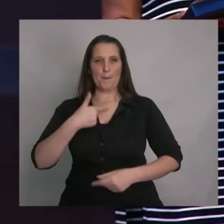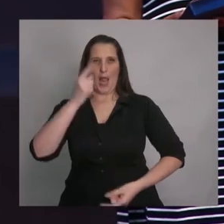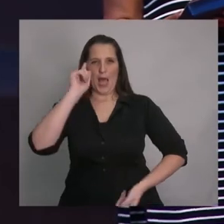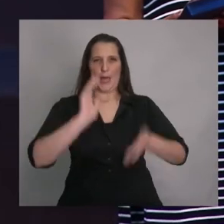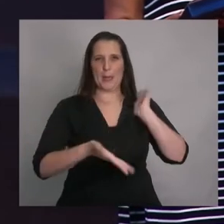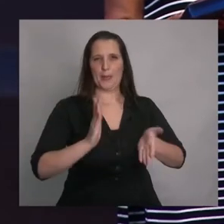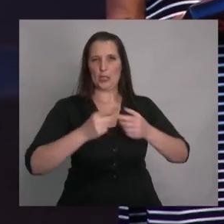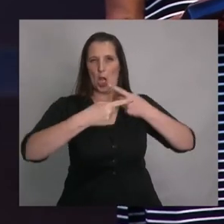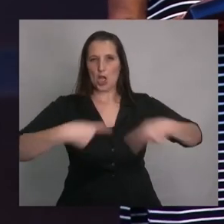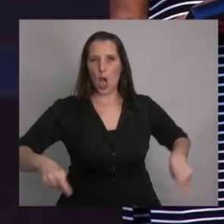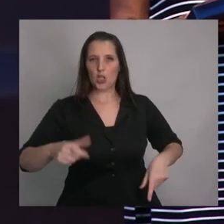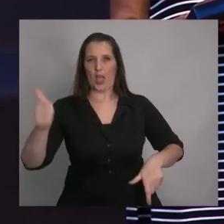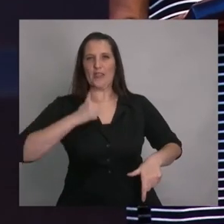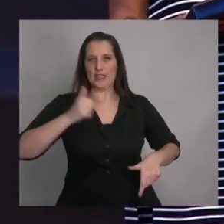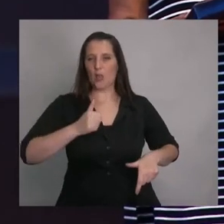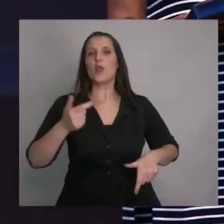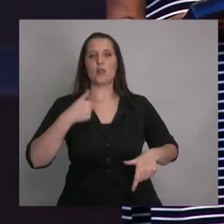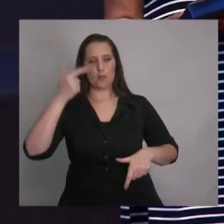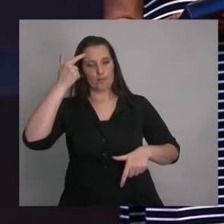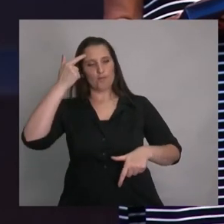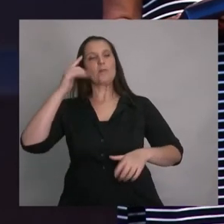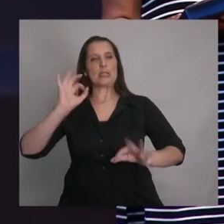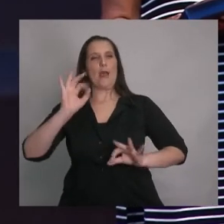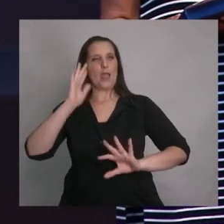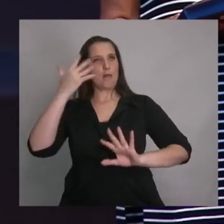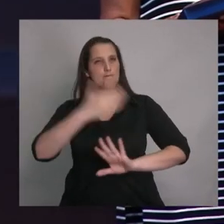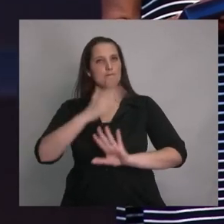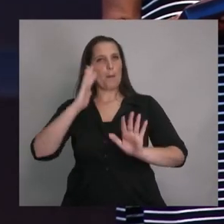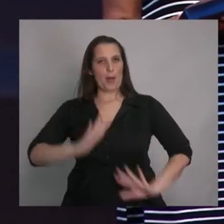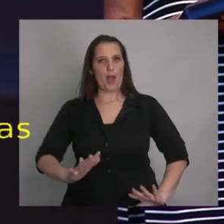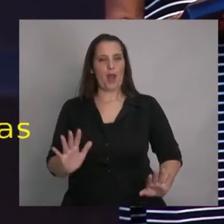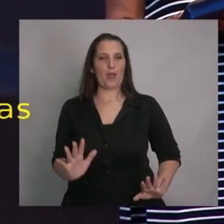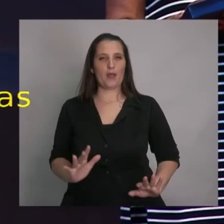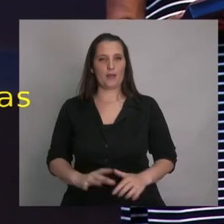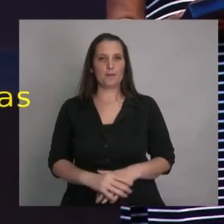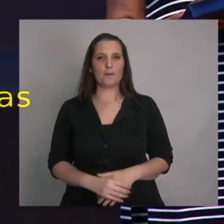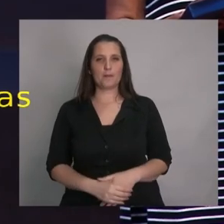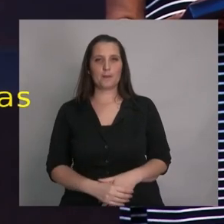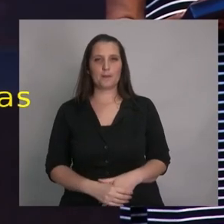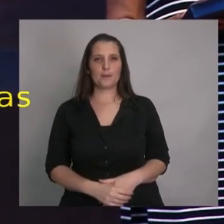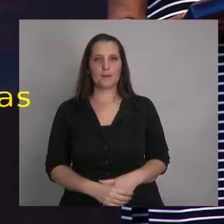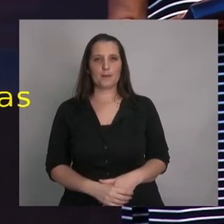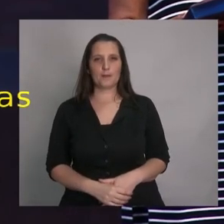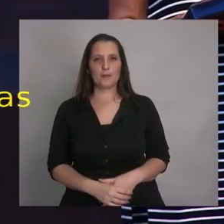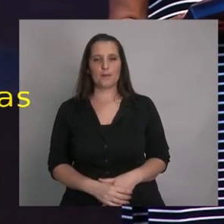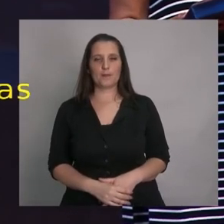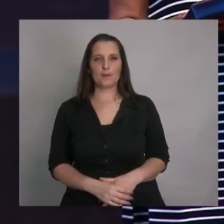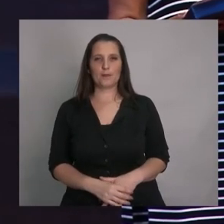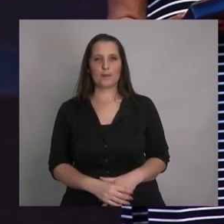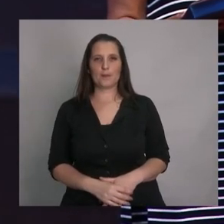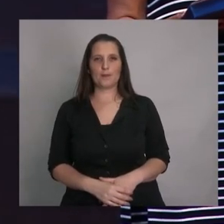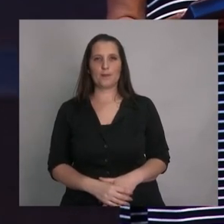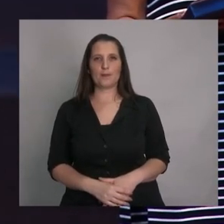ellos me prepararon para enfrentar la represión en nuestros países de terrón